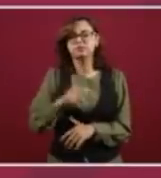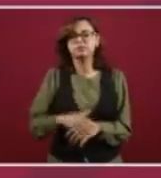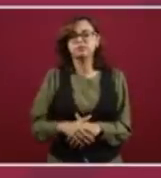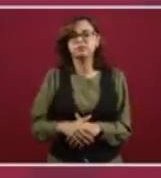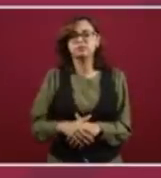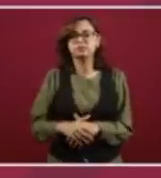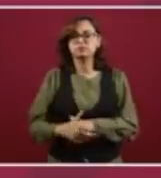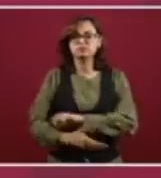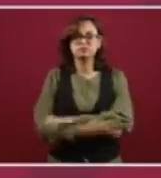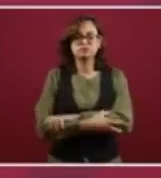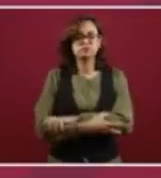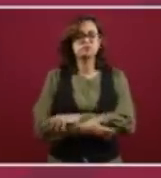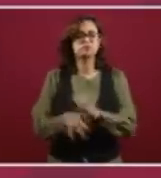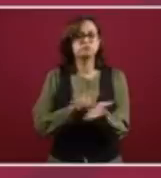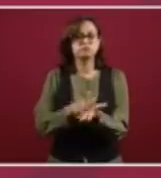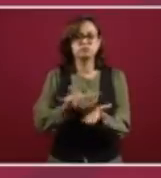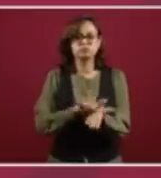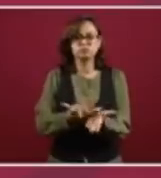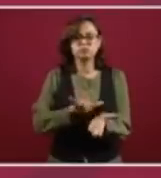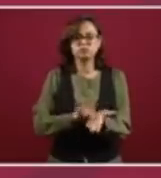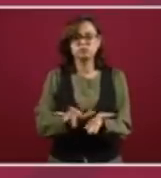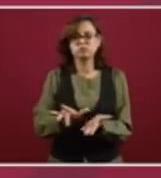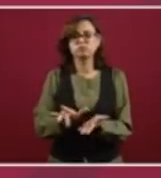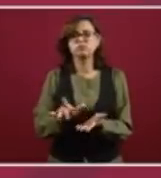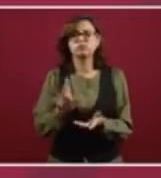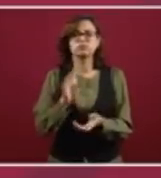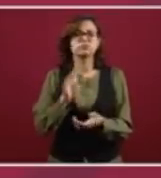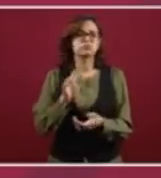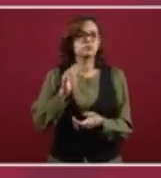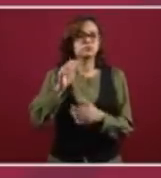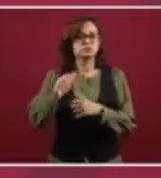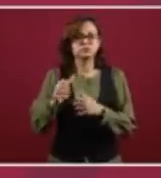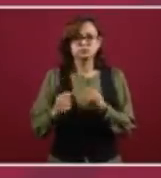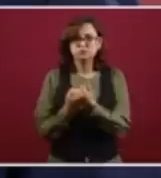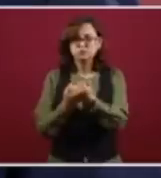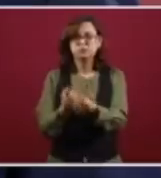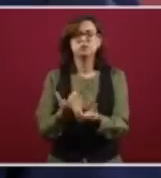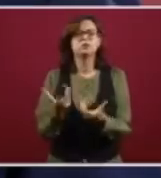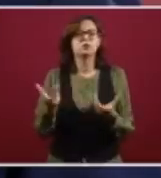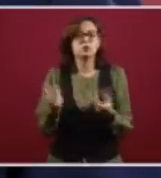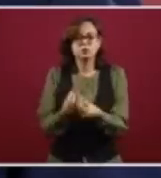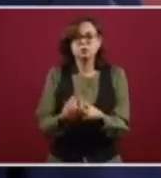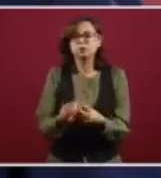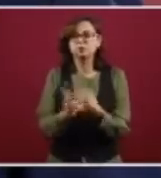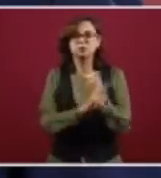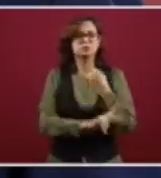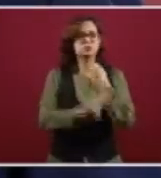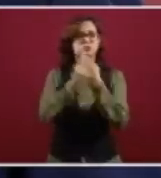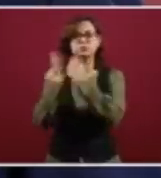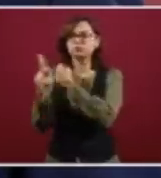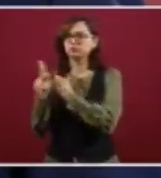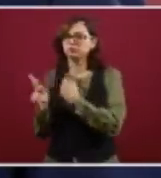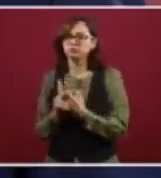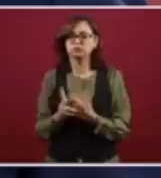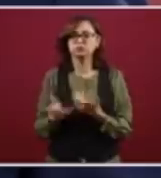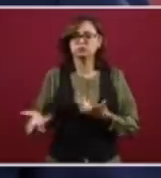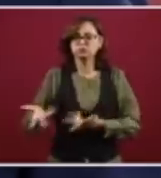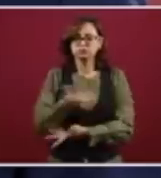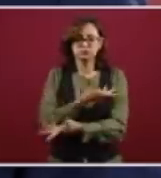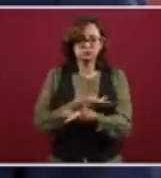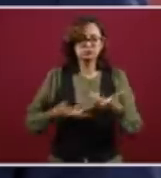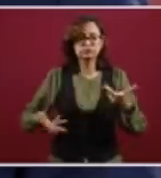a la solidaridad, al apoyo mutuo de todos los países hermanos, de todos los